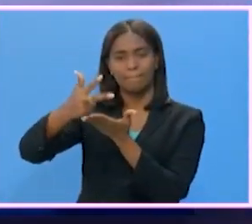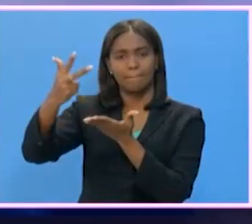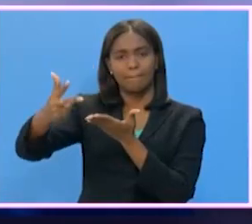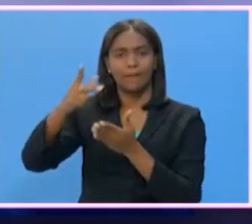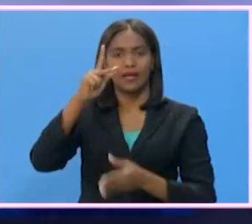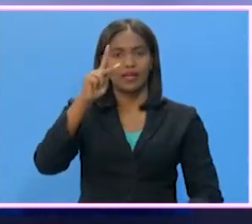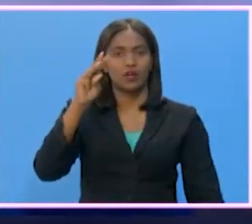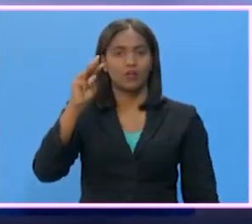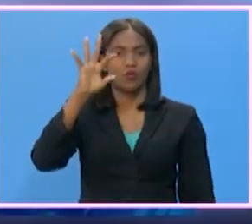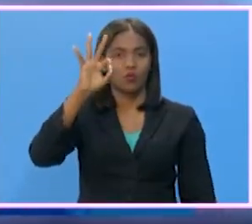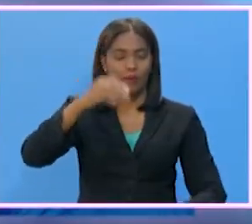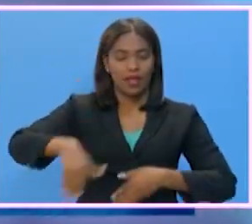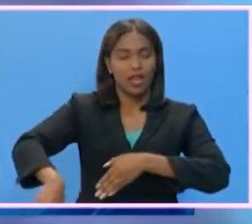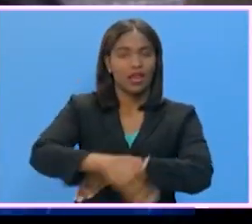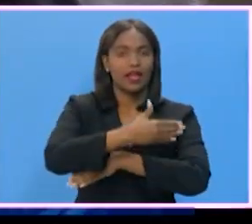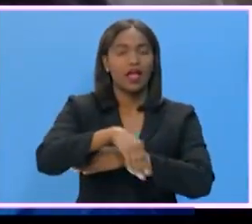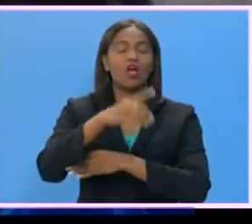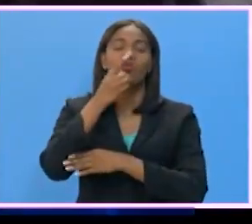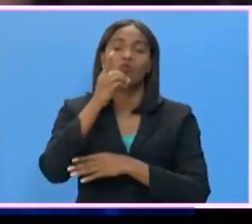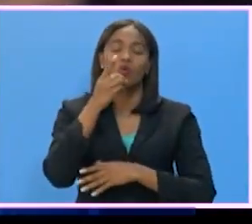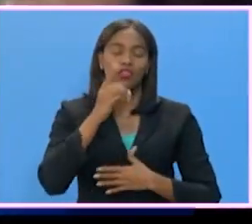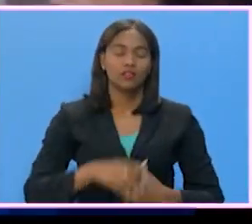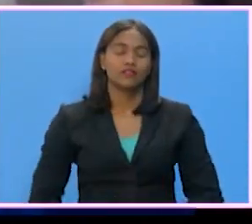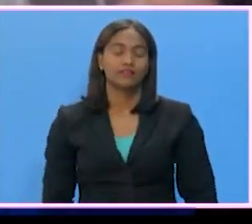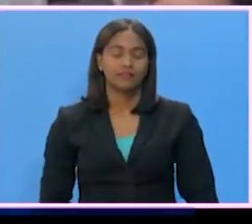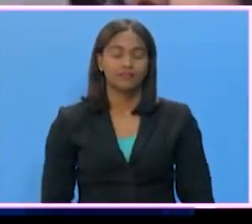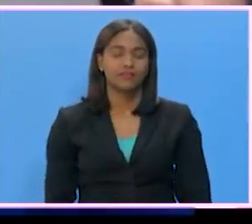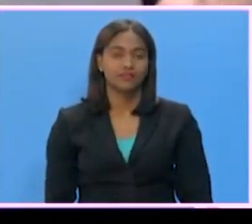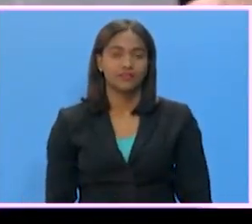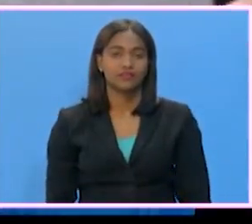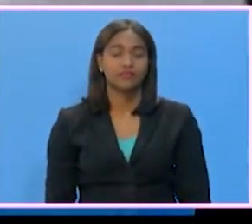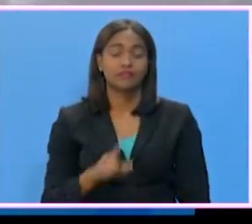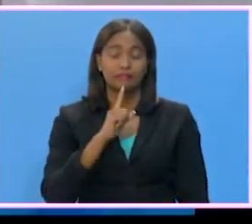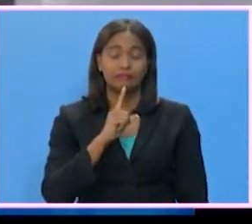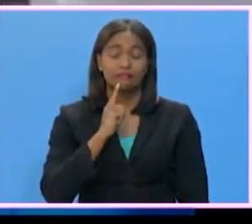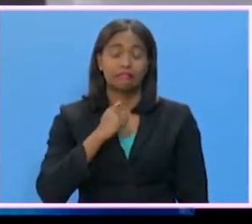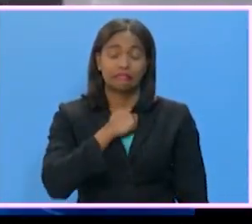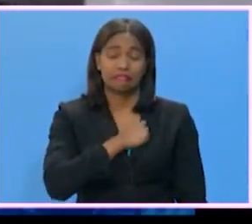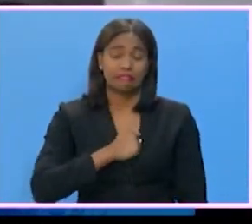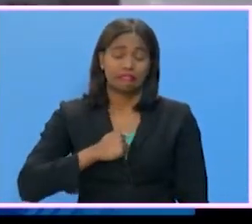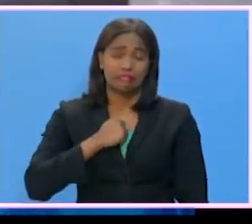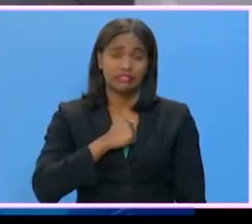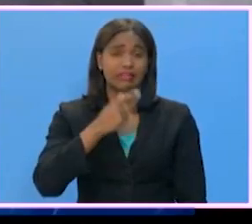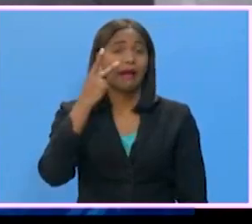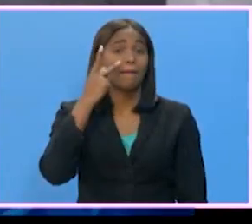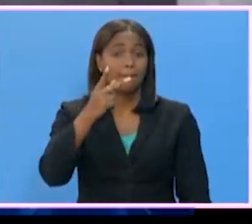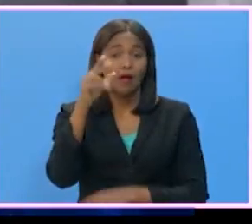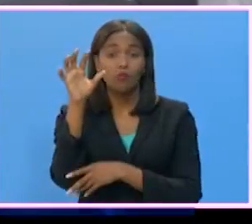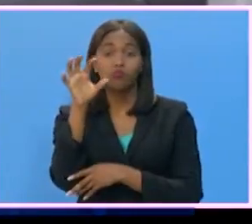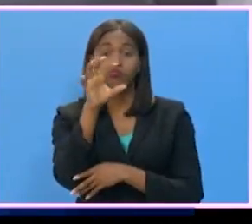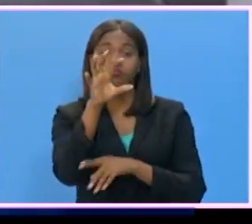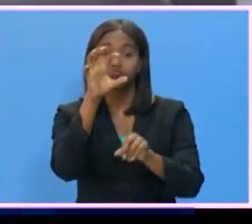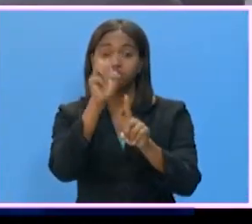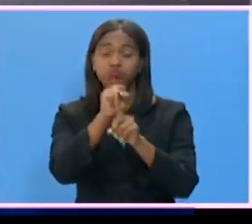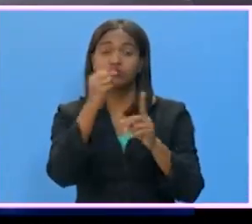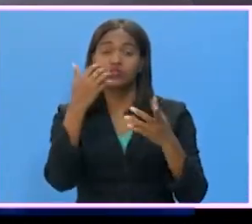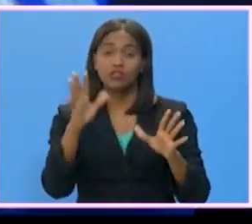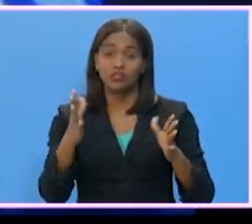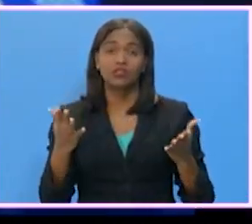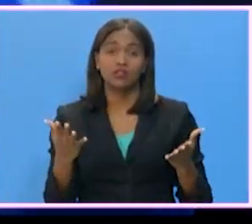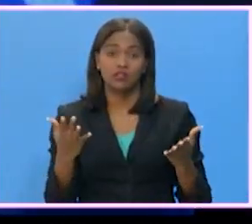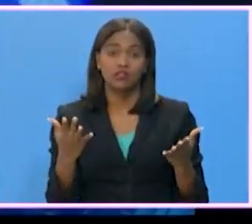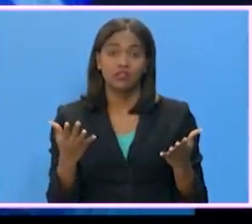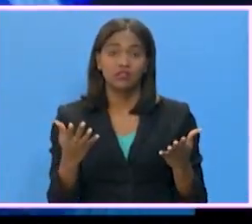del kilómetro 9 de la autopista Duarte. Muy lamentable, que quedó también captado en video, donde un desconocido hasta el